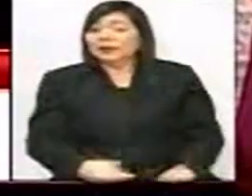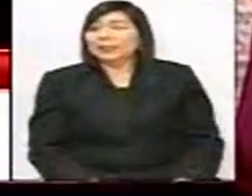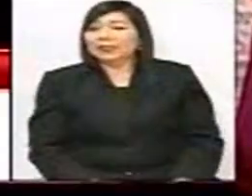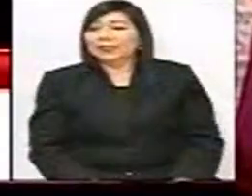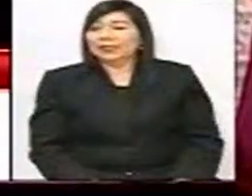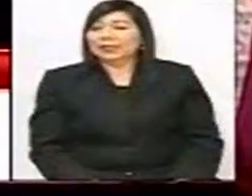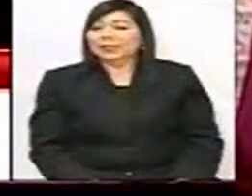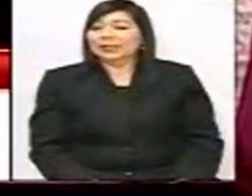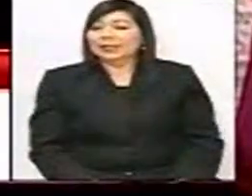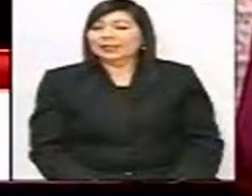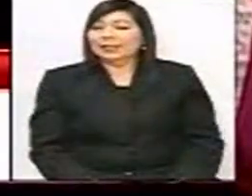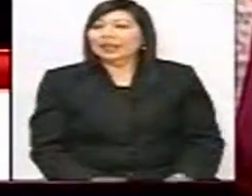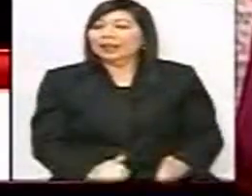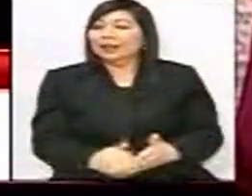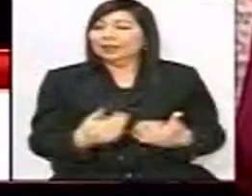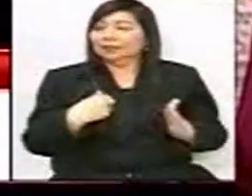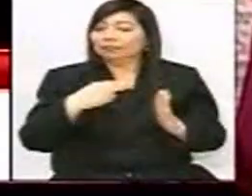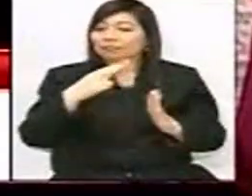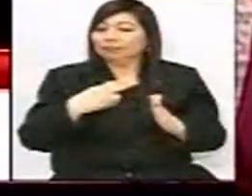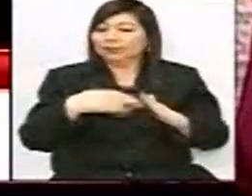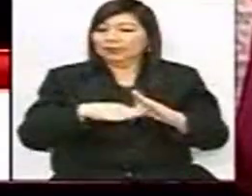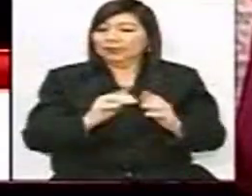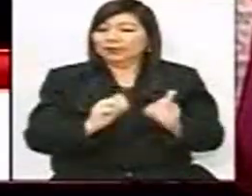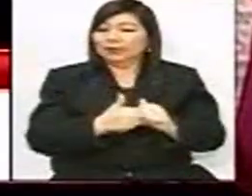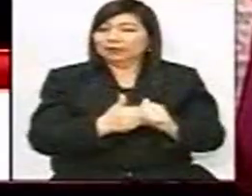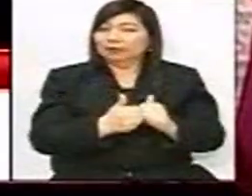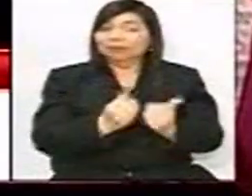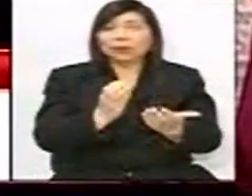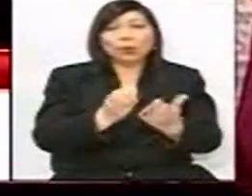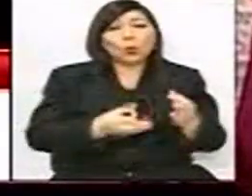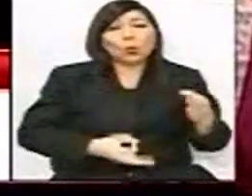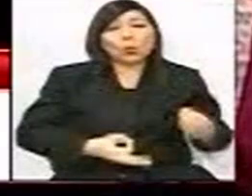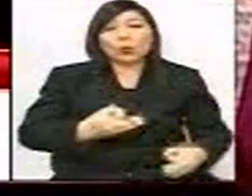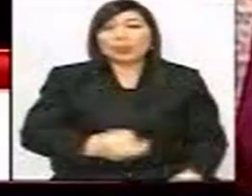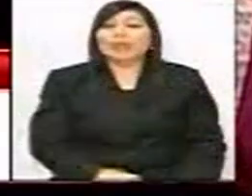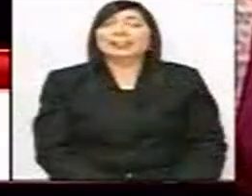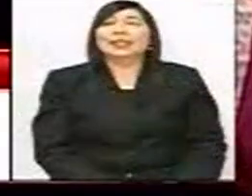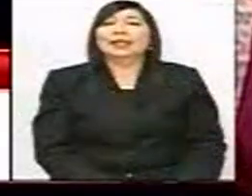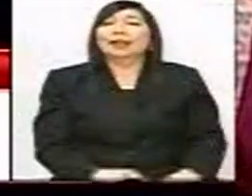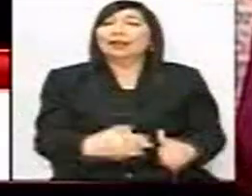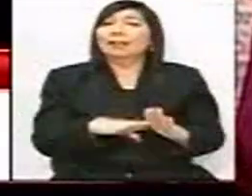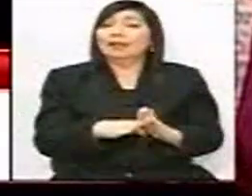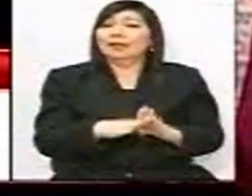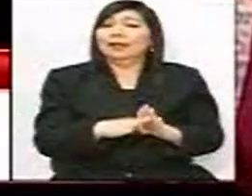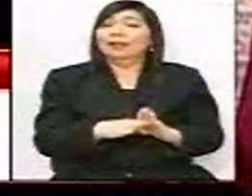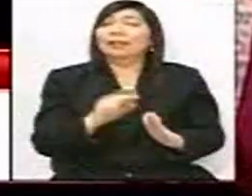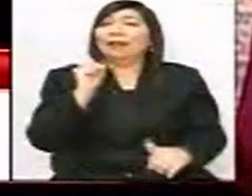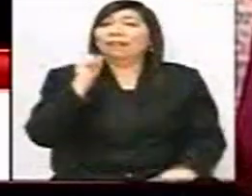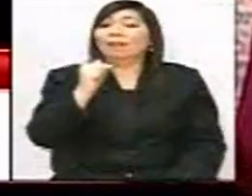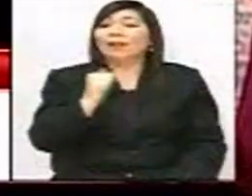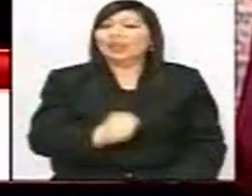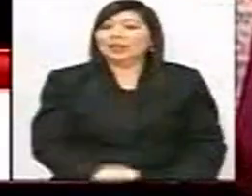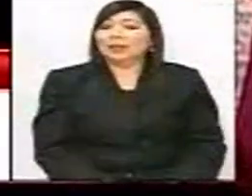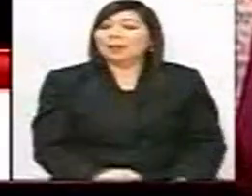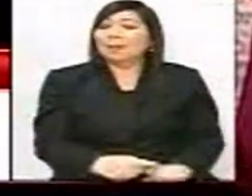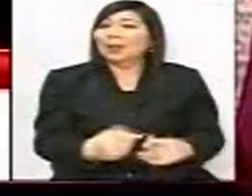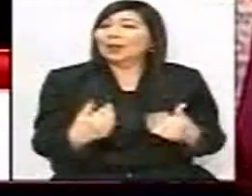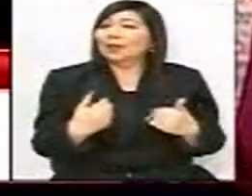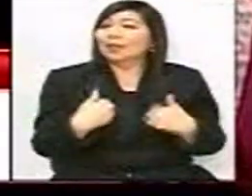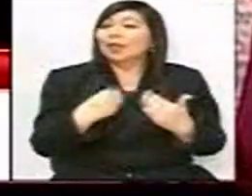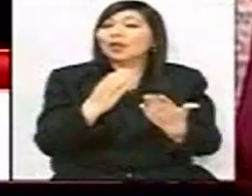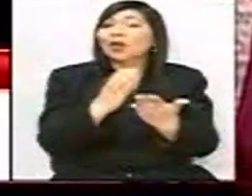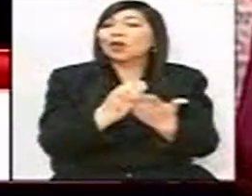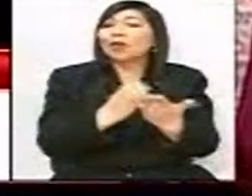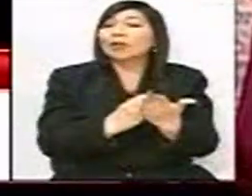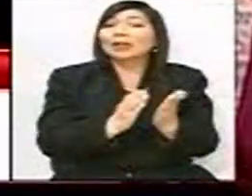señor presidente, el alcalde, tiene que ser revisado dentro de los cánones de seguridad jurídica, dentro de Estado de Derecho. Pero tienen que ser